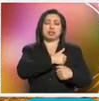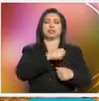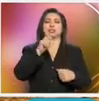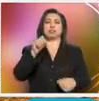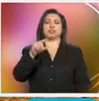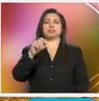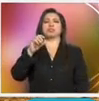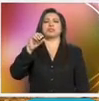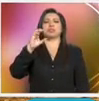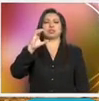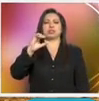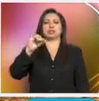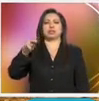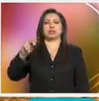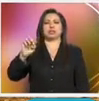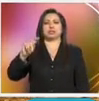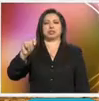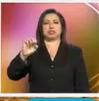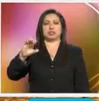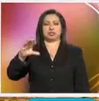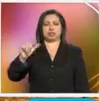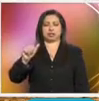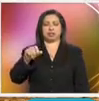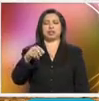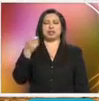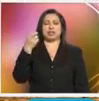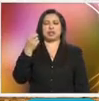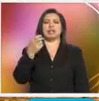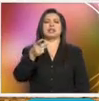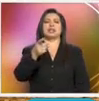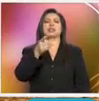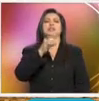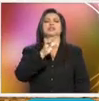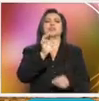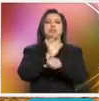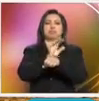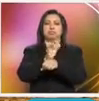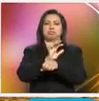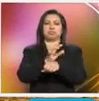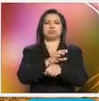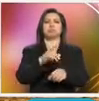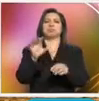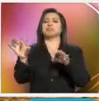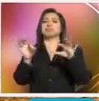muy universales, son historias que podrían ocurrir en cualquier parte del mundo, muchas de